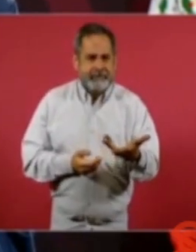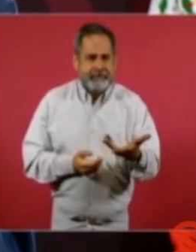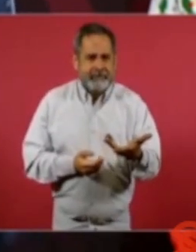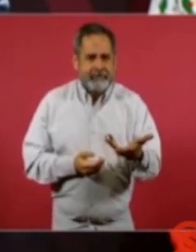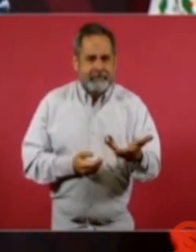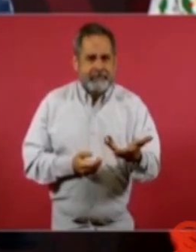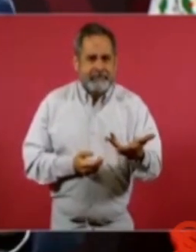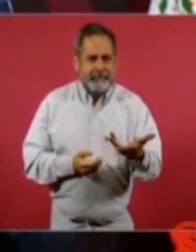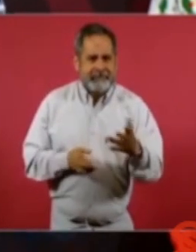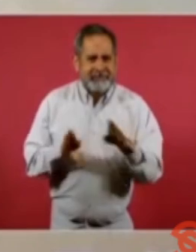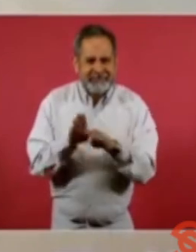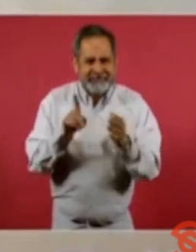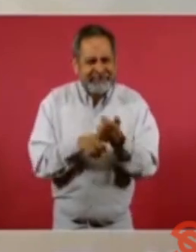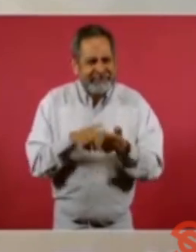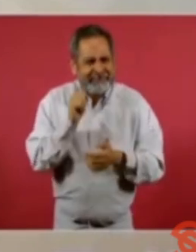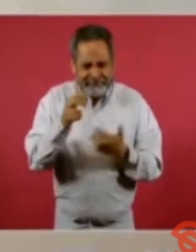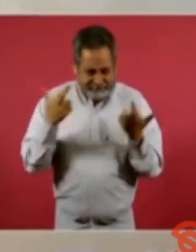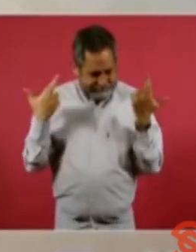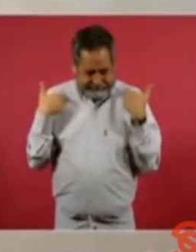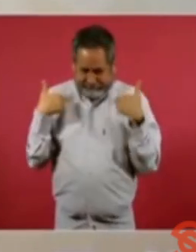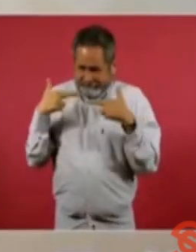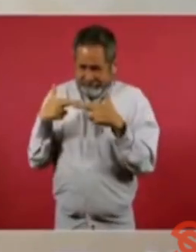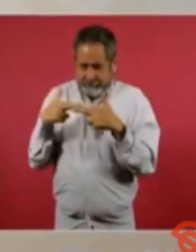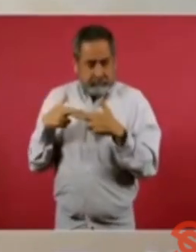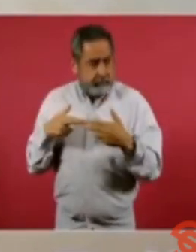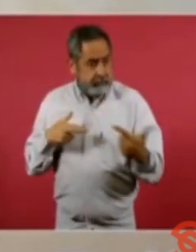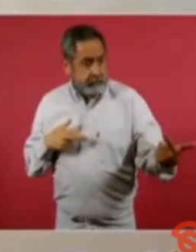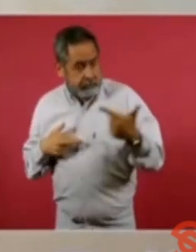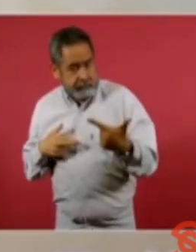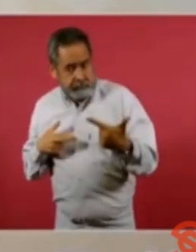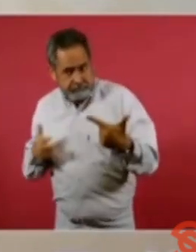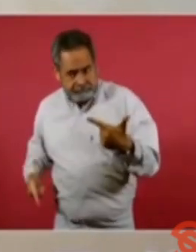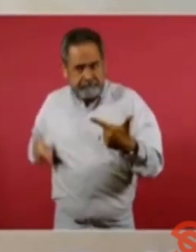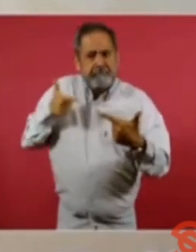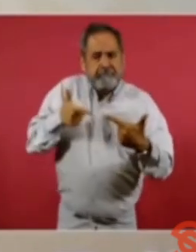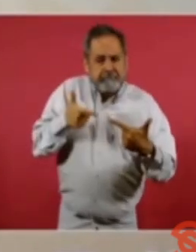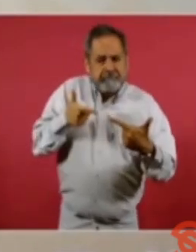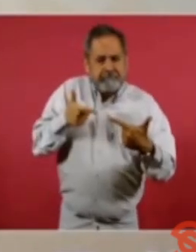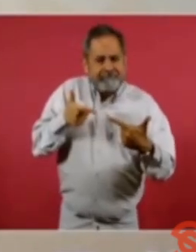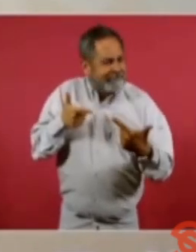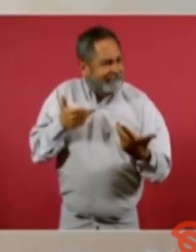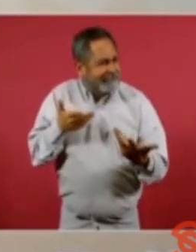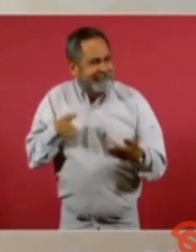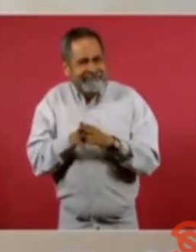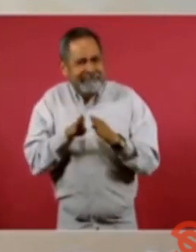O sea, ¿cómo un maestro va a enfrentar a un alumno que dispara?